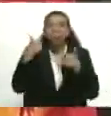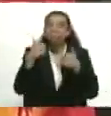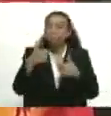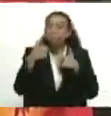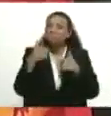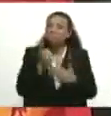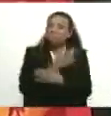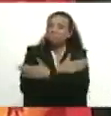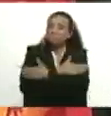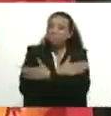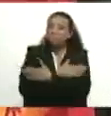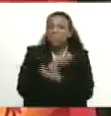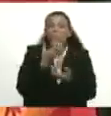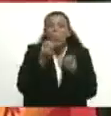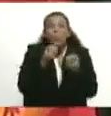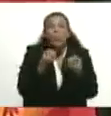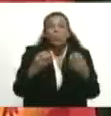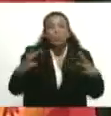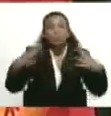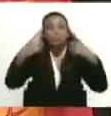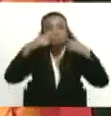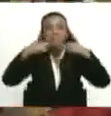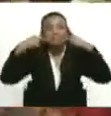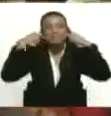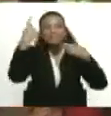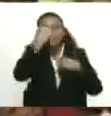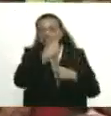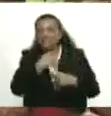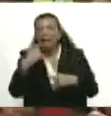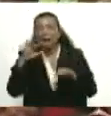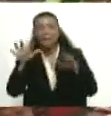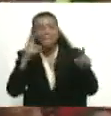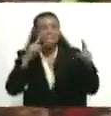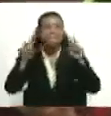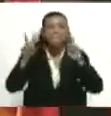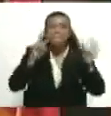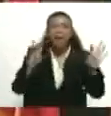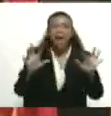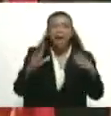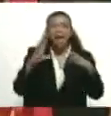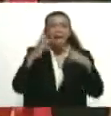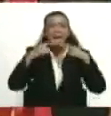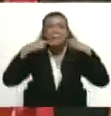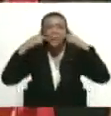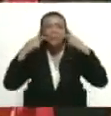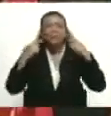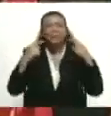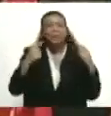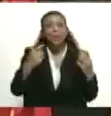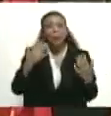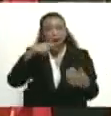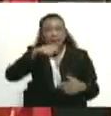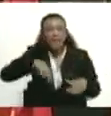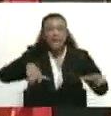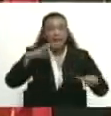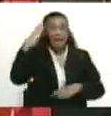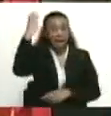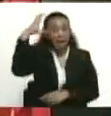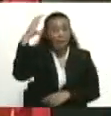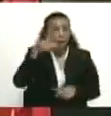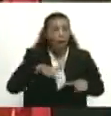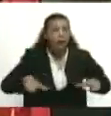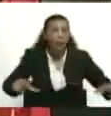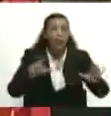bonita marcha! ¡Cuánta alegría! ¡Cuánta emoción! Pero vamos a hacer una cosa, vamos a mandarle desde aquí, desde